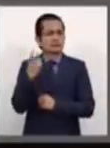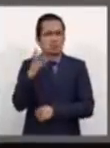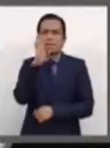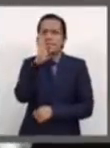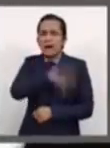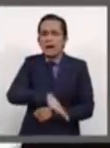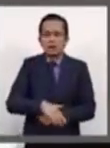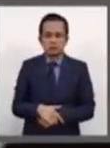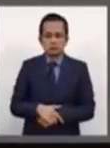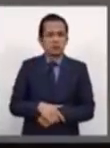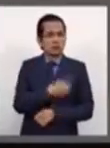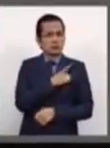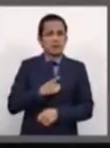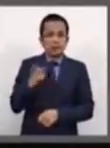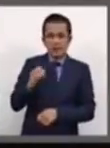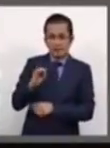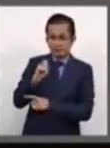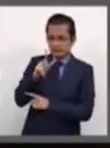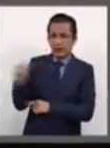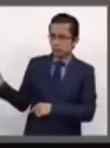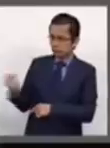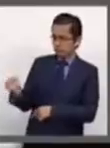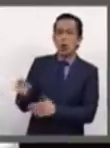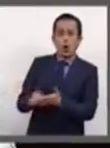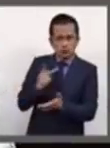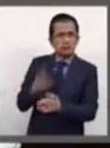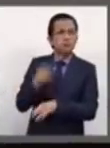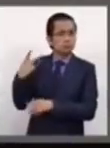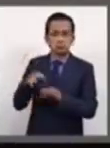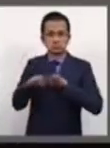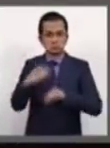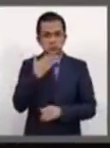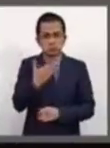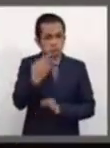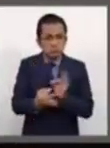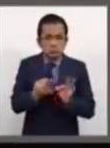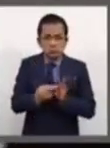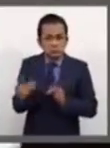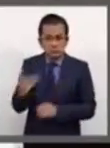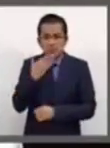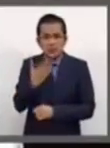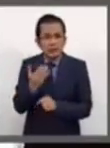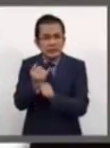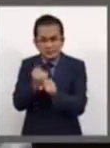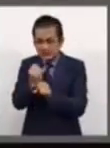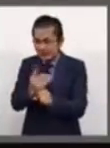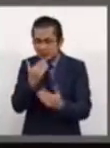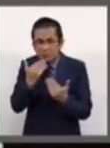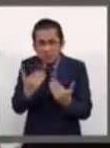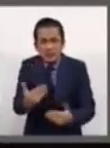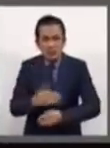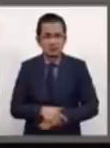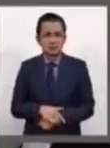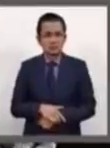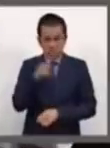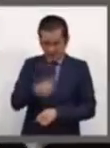Necesitamos que regrese el fiscal porque estaba haciendo bien su trabajo, porque traía una investigación y porque el caso